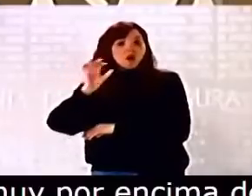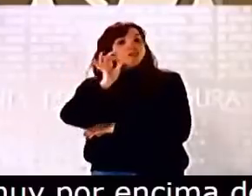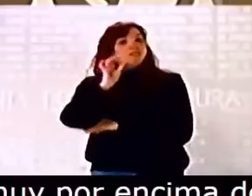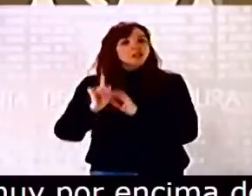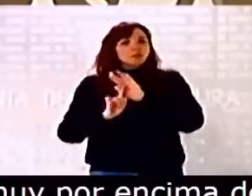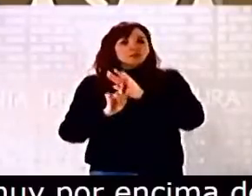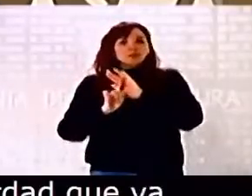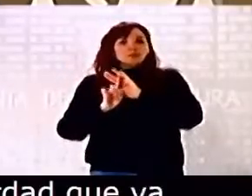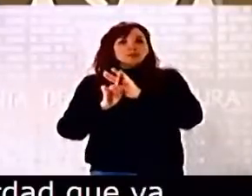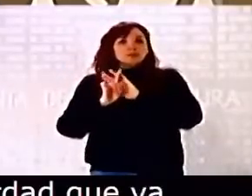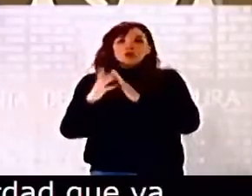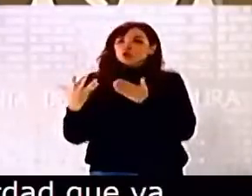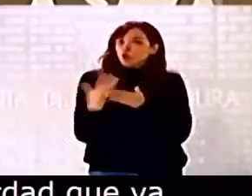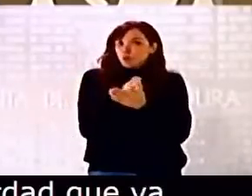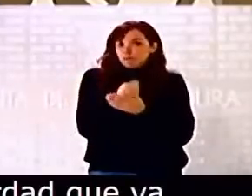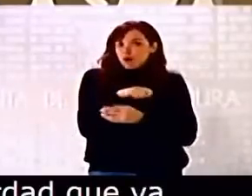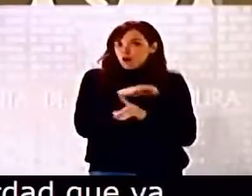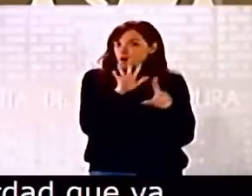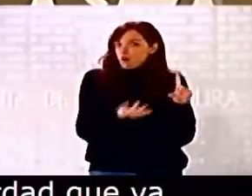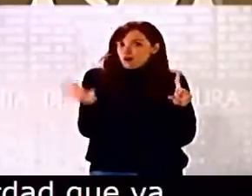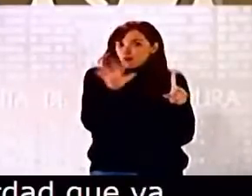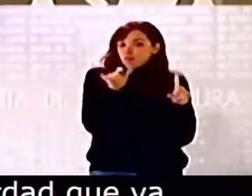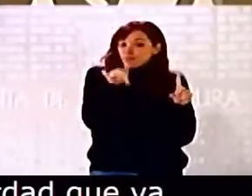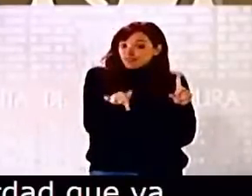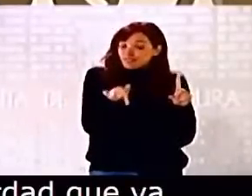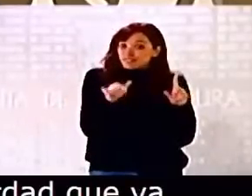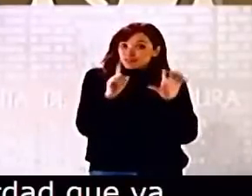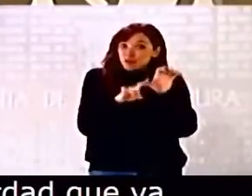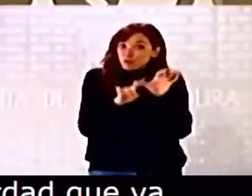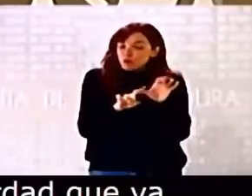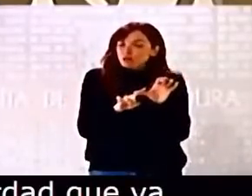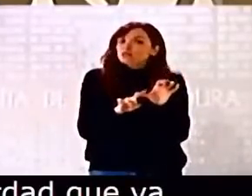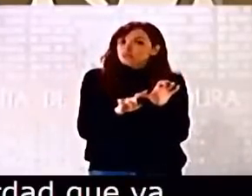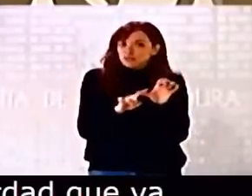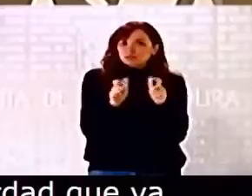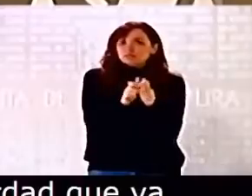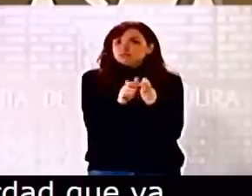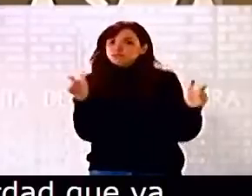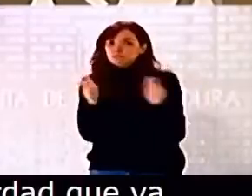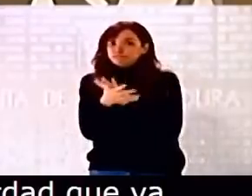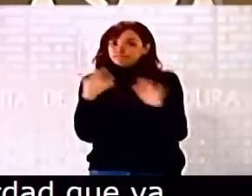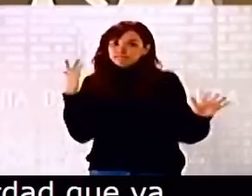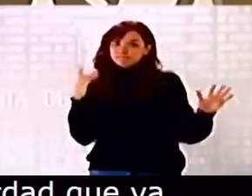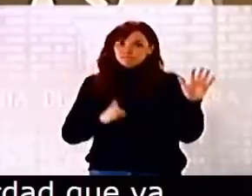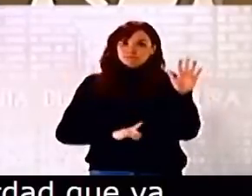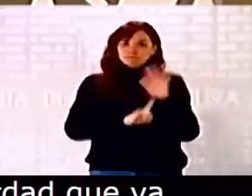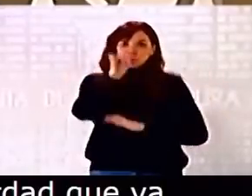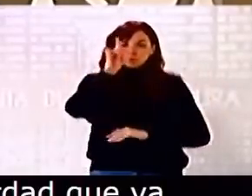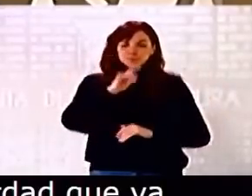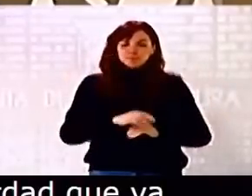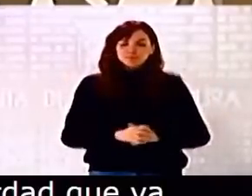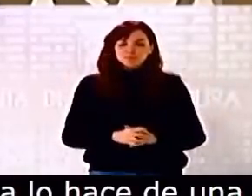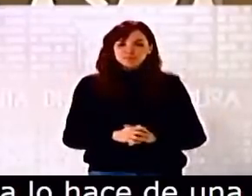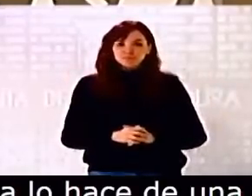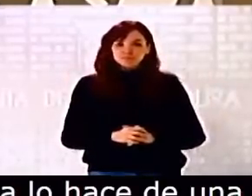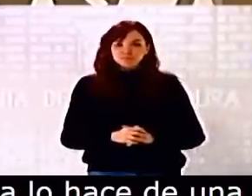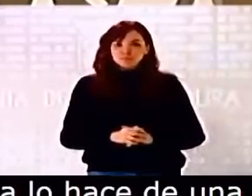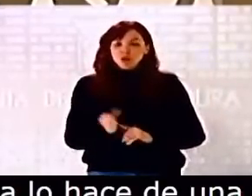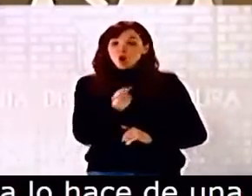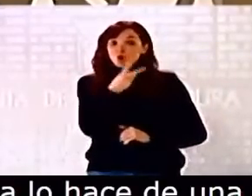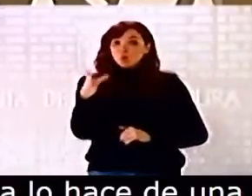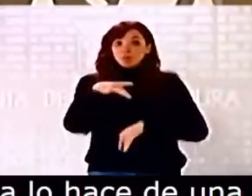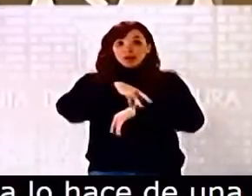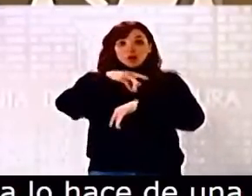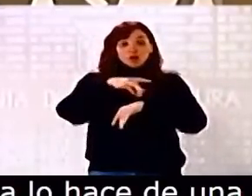todo el país. Nuestra comunidad autónoma lo hace de una forma muy rápida. La